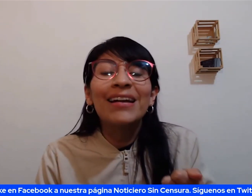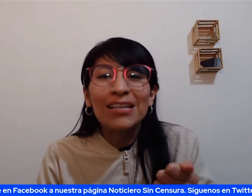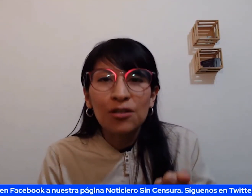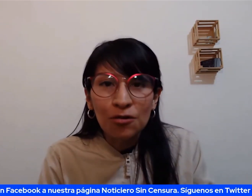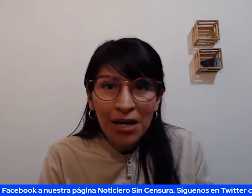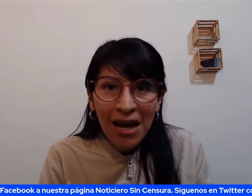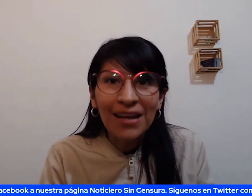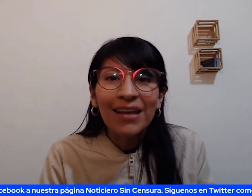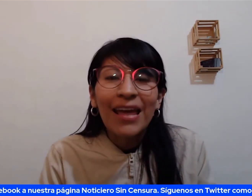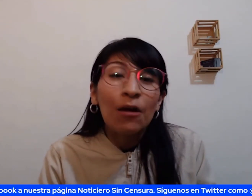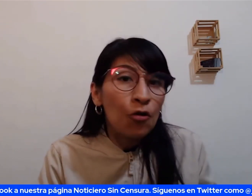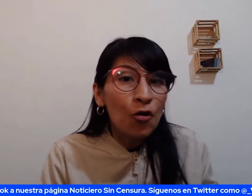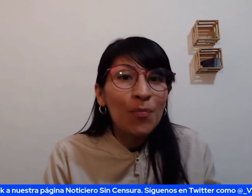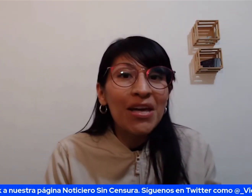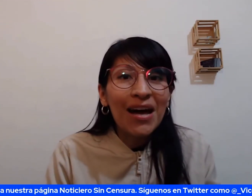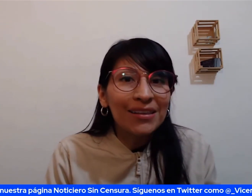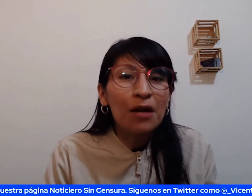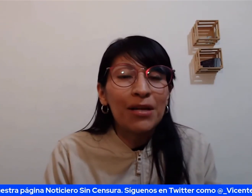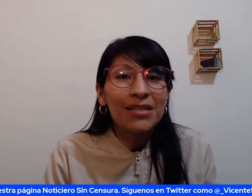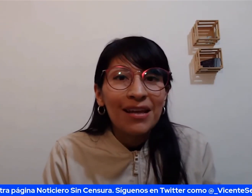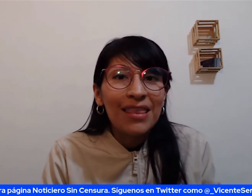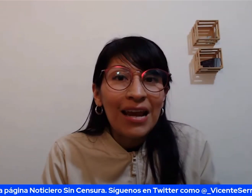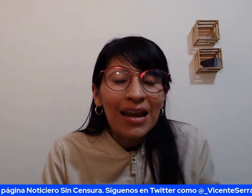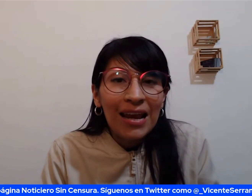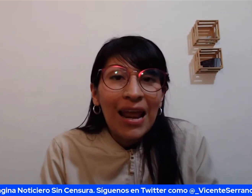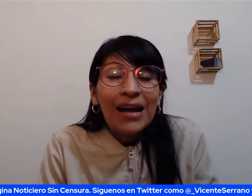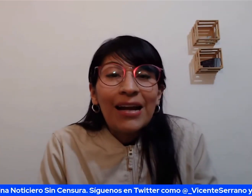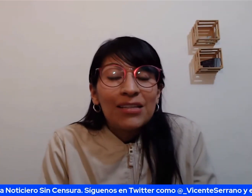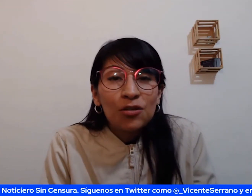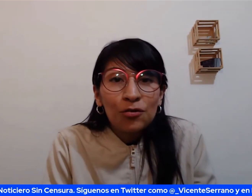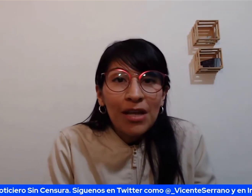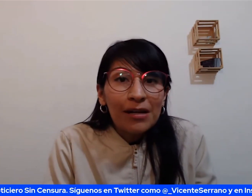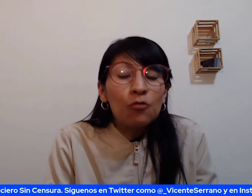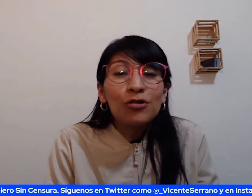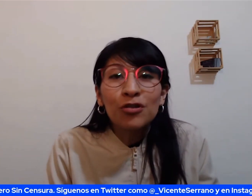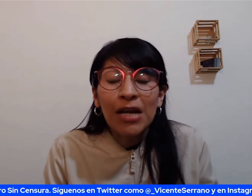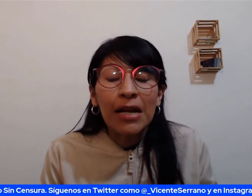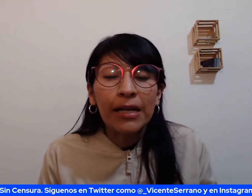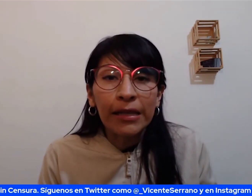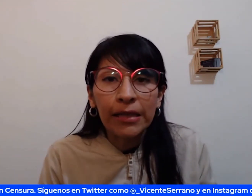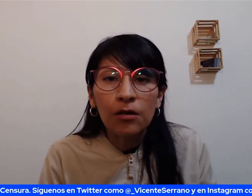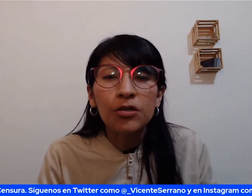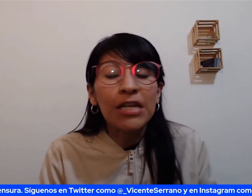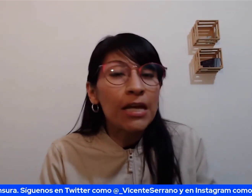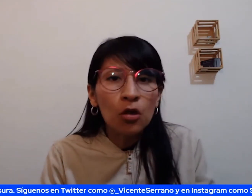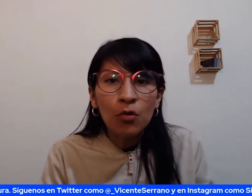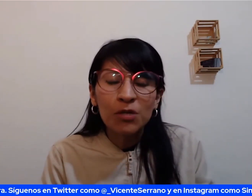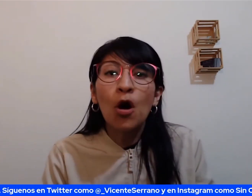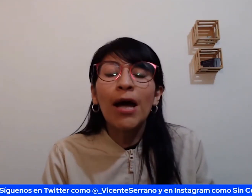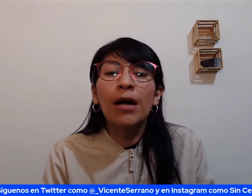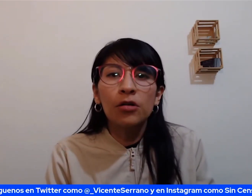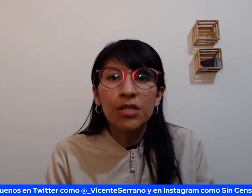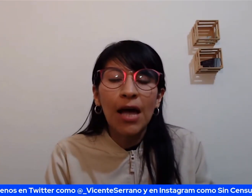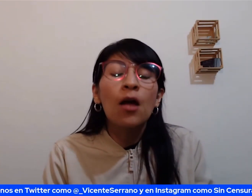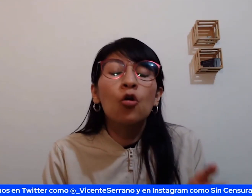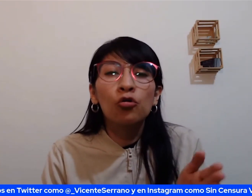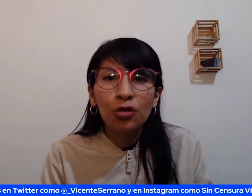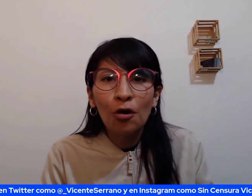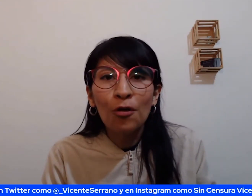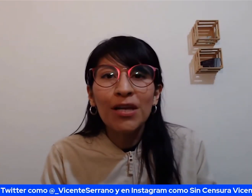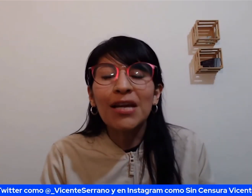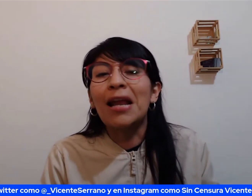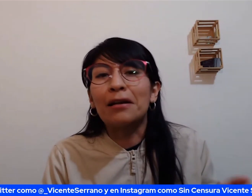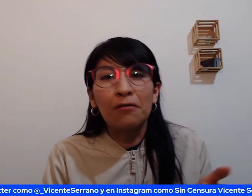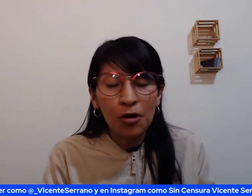soberanía nacional económica a través de la creación de recursos energéticos, y eso no es poca cosa,